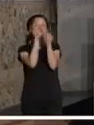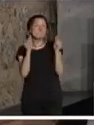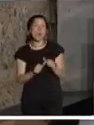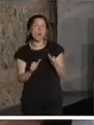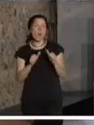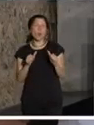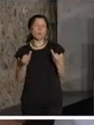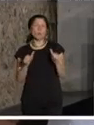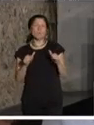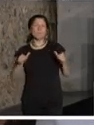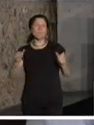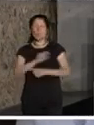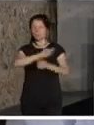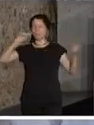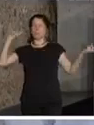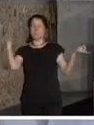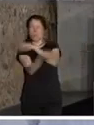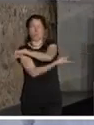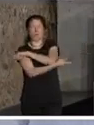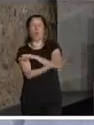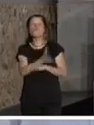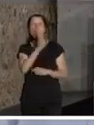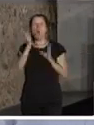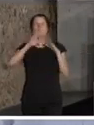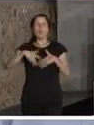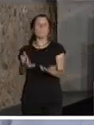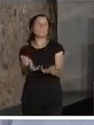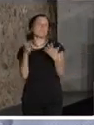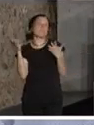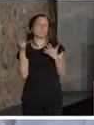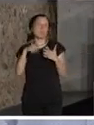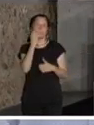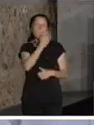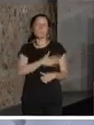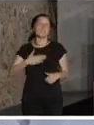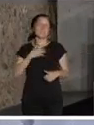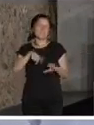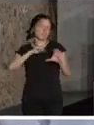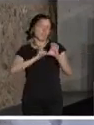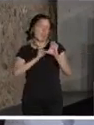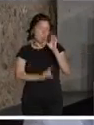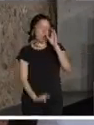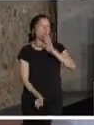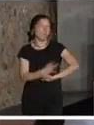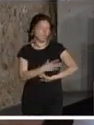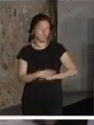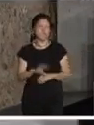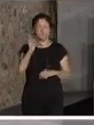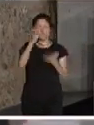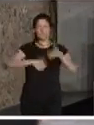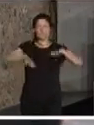radicalmente distinto porque va a generar beneficio y bienestar en extremadura